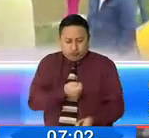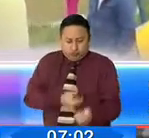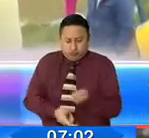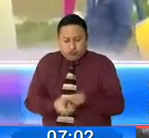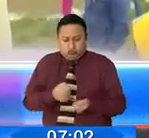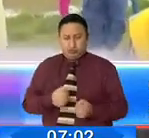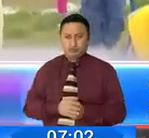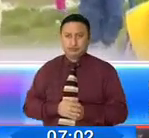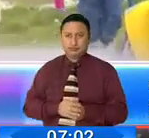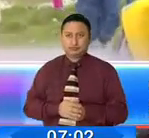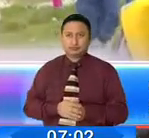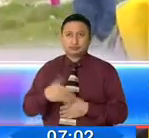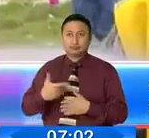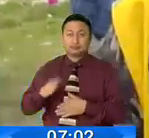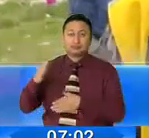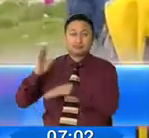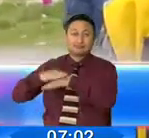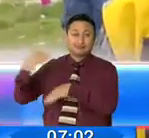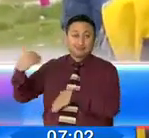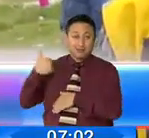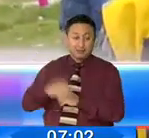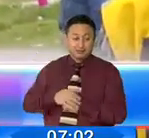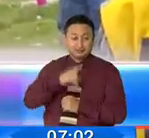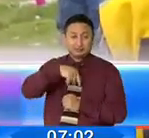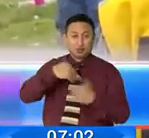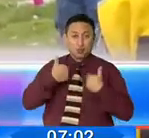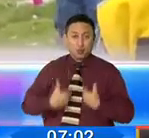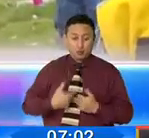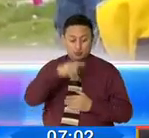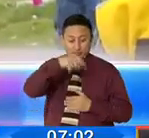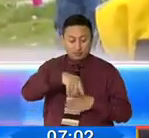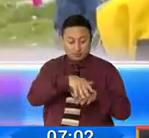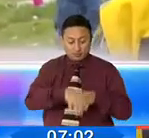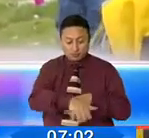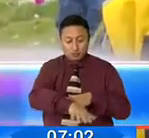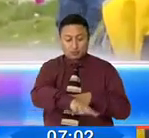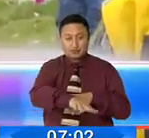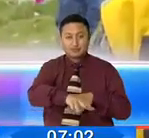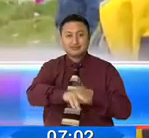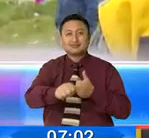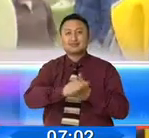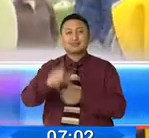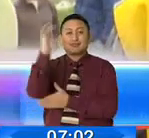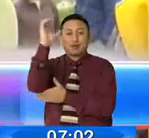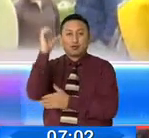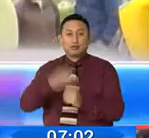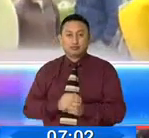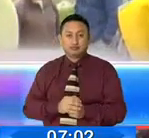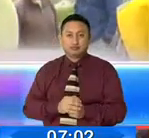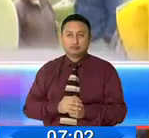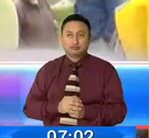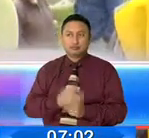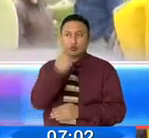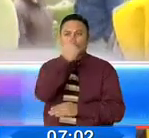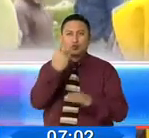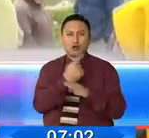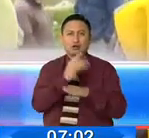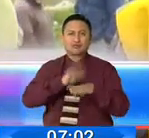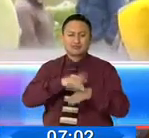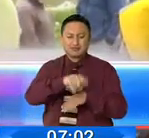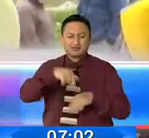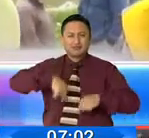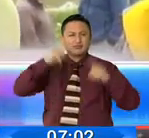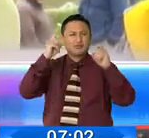alerta que un cuerpo sin vida se encontraba en el río Carchi, justo con el límite entre Colombia y Ecuador. Aproximadamente una hora por el terreno,